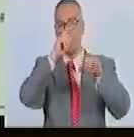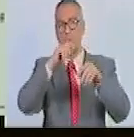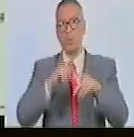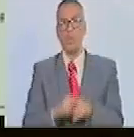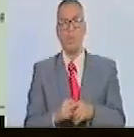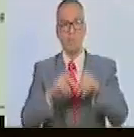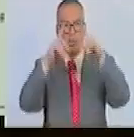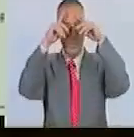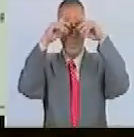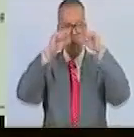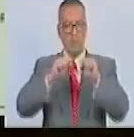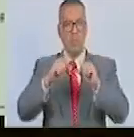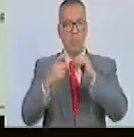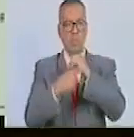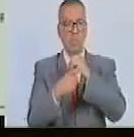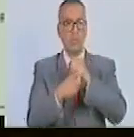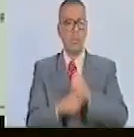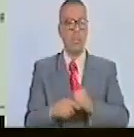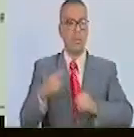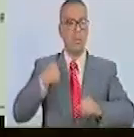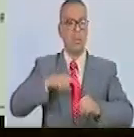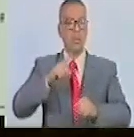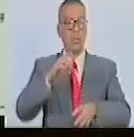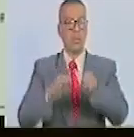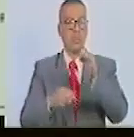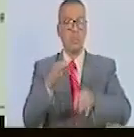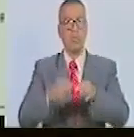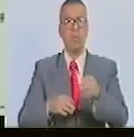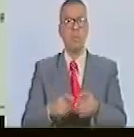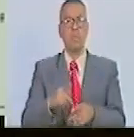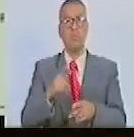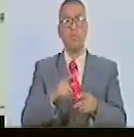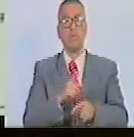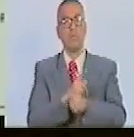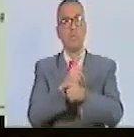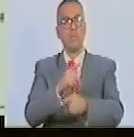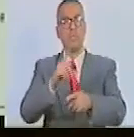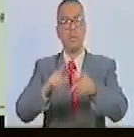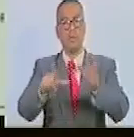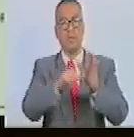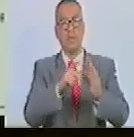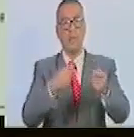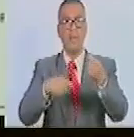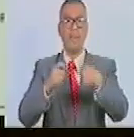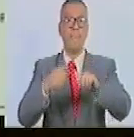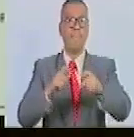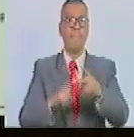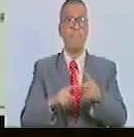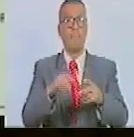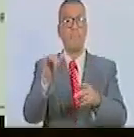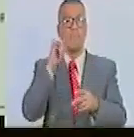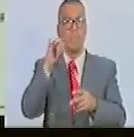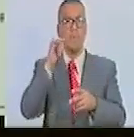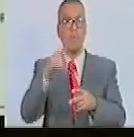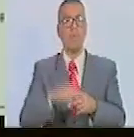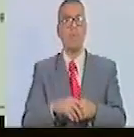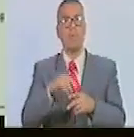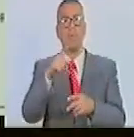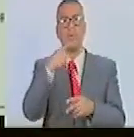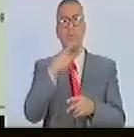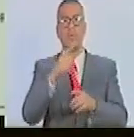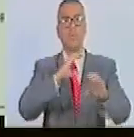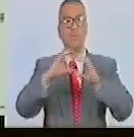sector profesionales y técnico. Nivel de instrucción abogada, licenciada en administración, mención informática y